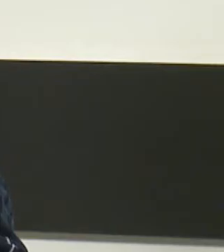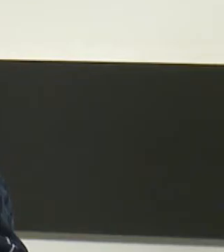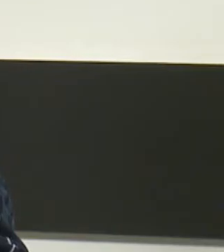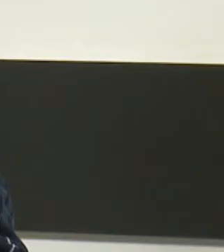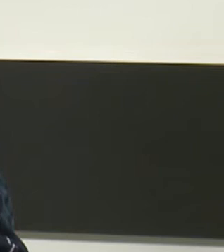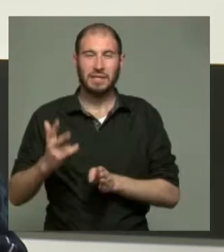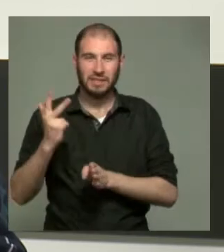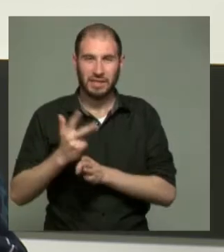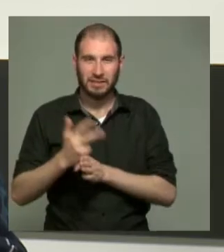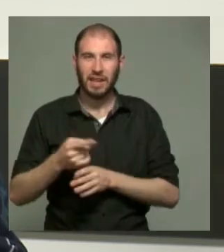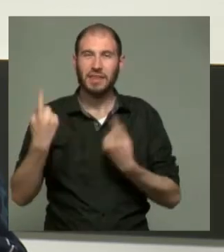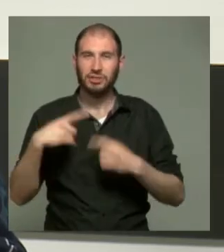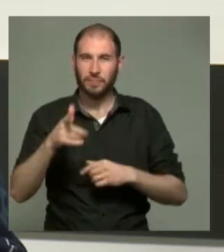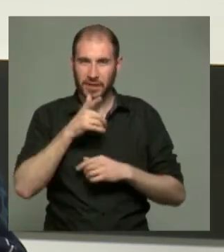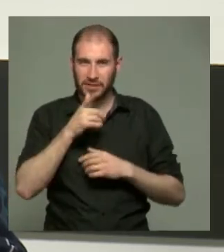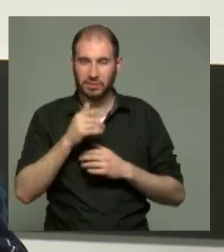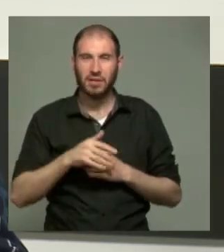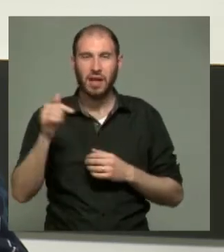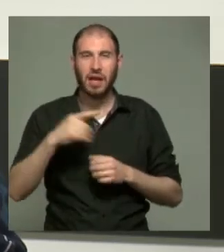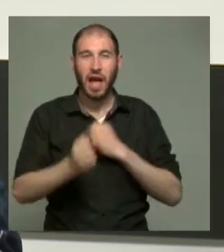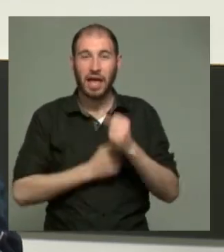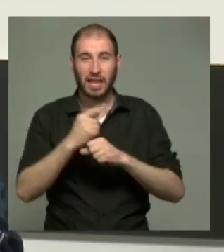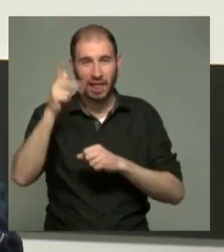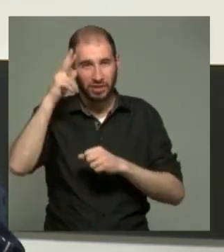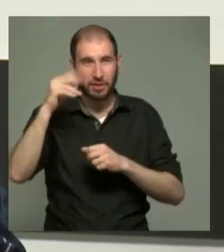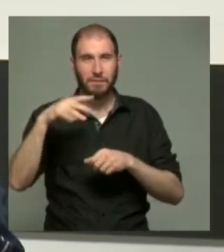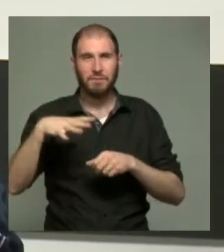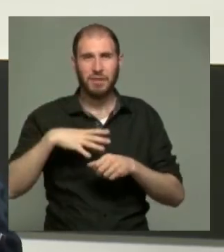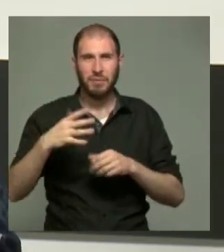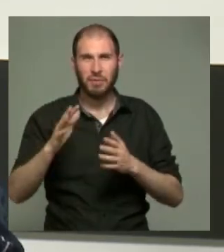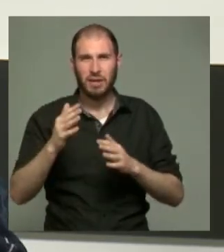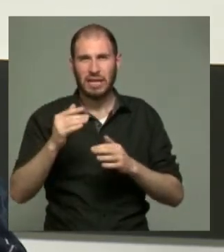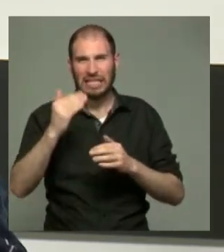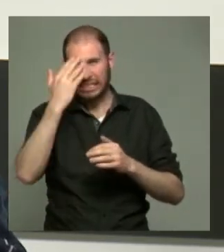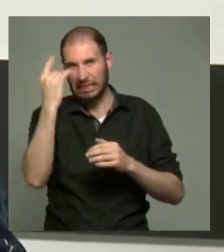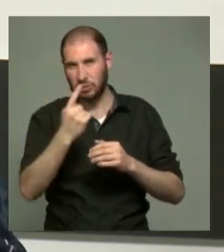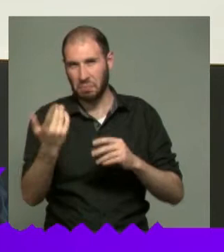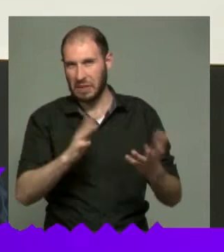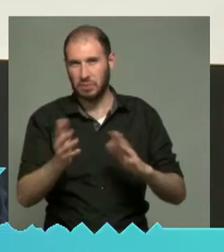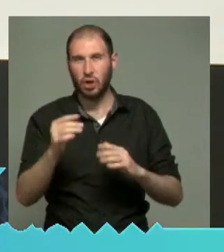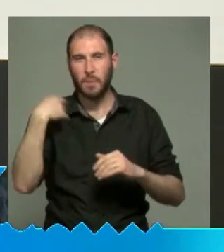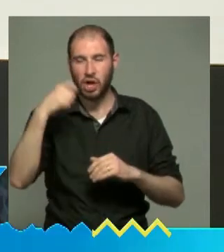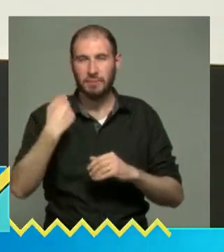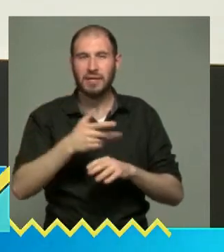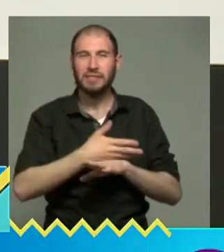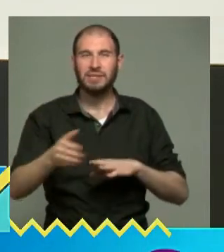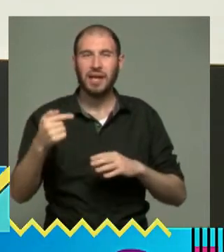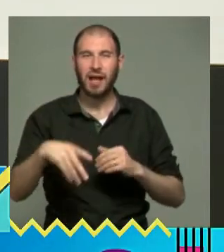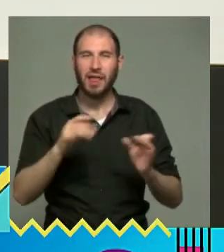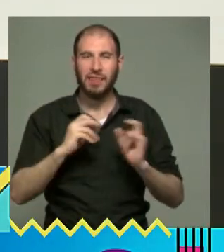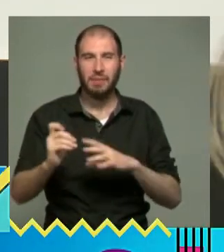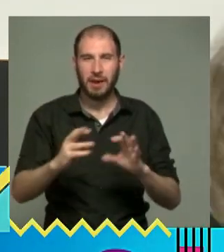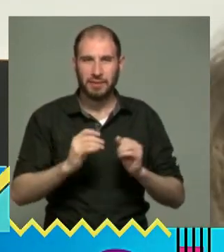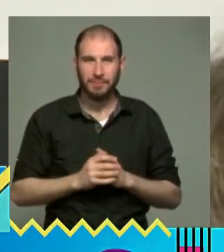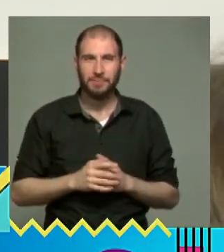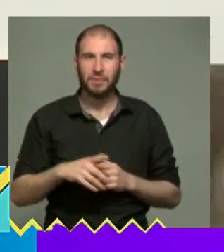Tercer bloque en Distintos Parecidos, estamos hasta las 20, quedan un poquito más de 15 minutos de programa y continuamos con el debate.